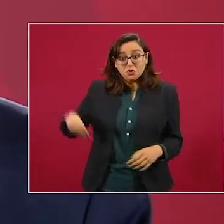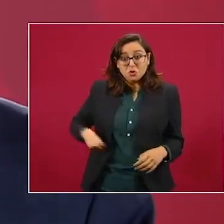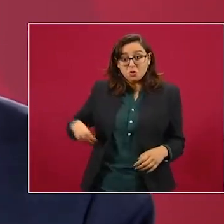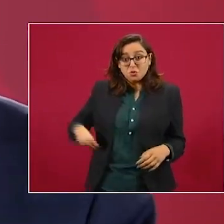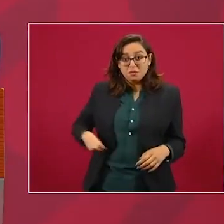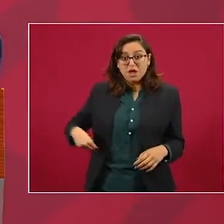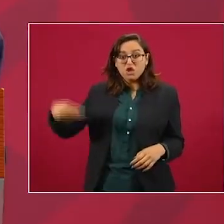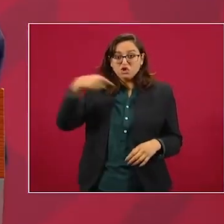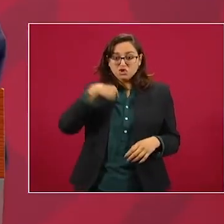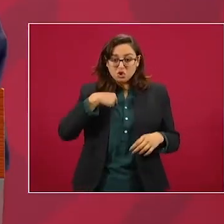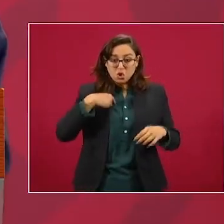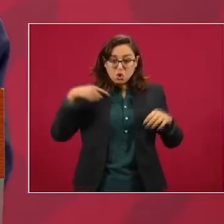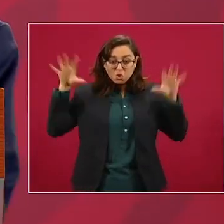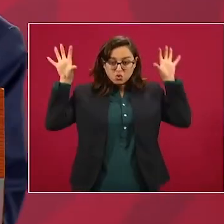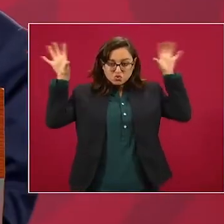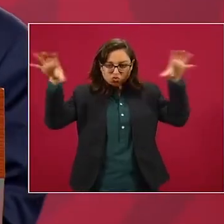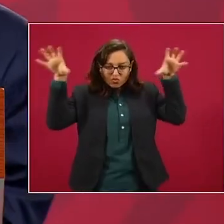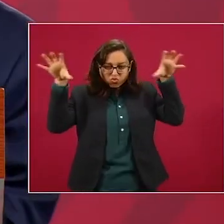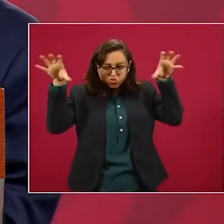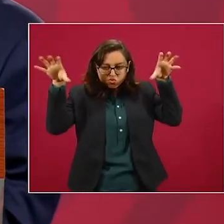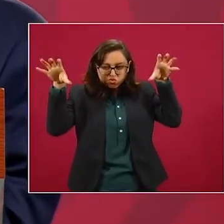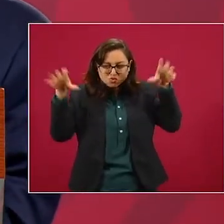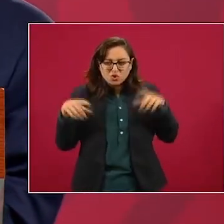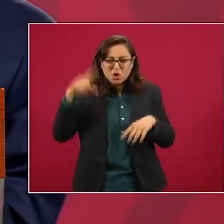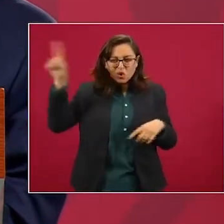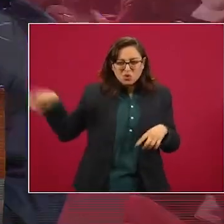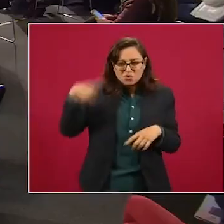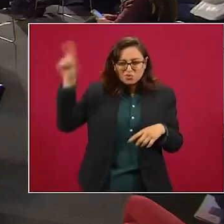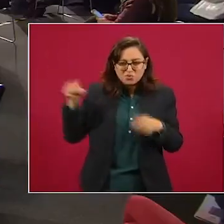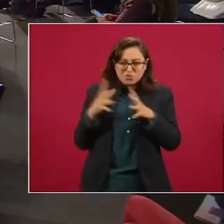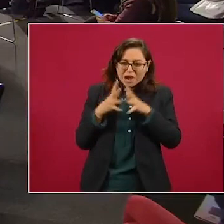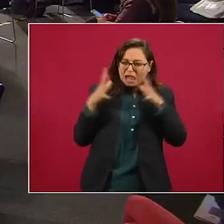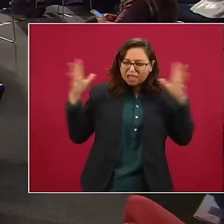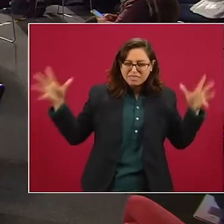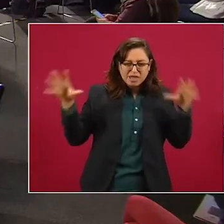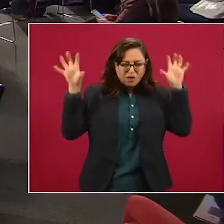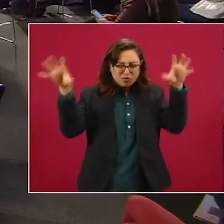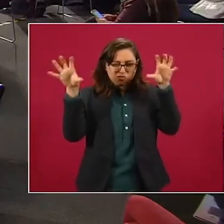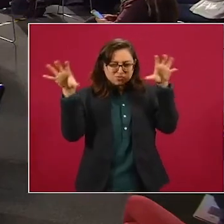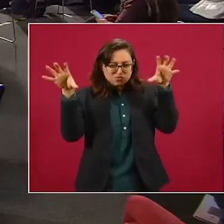que desde aquí tenía yo unos ventiladores gigantes.